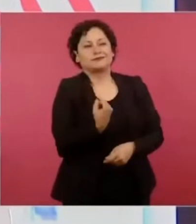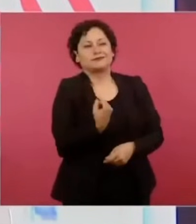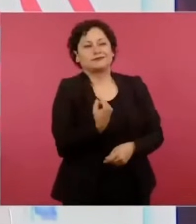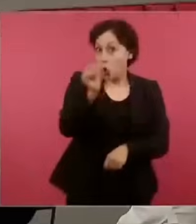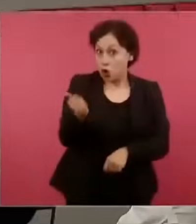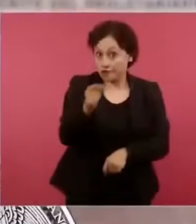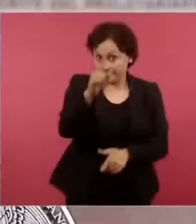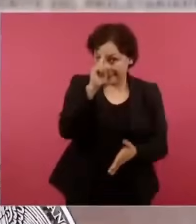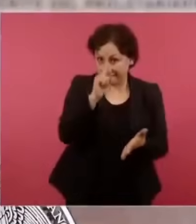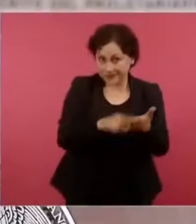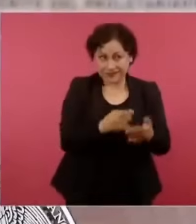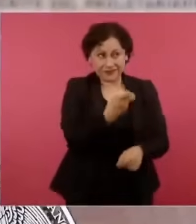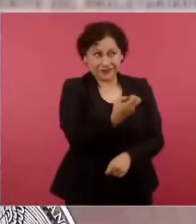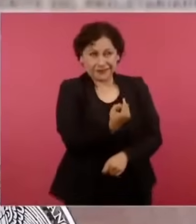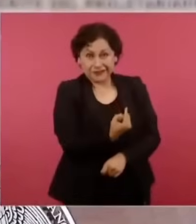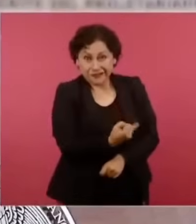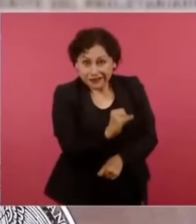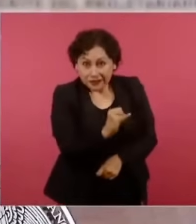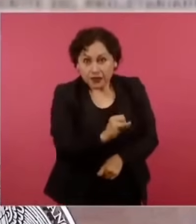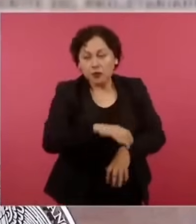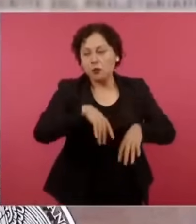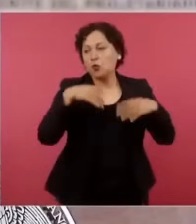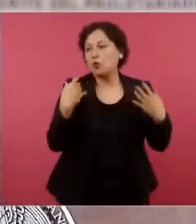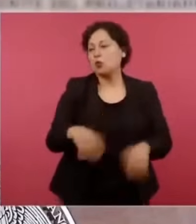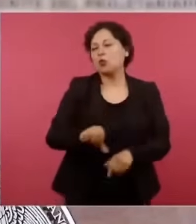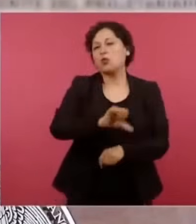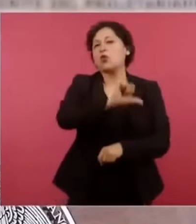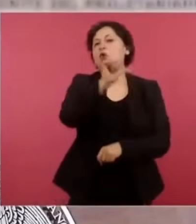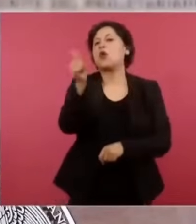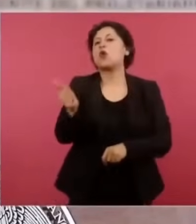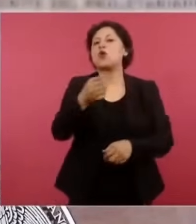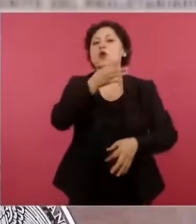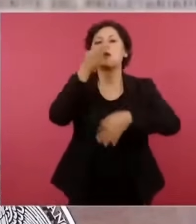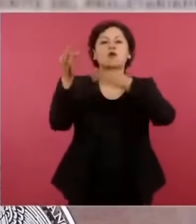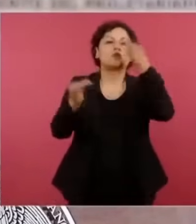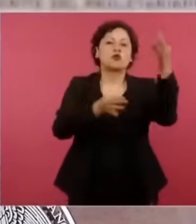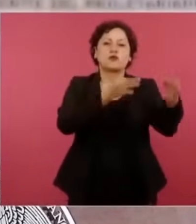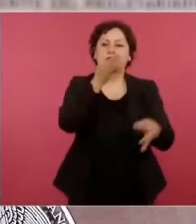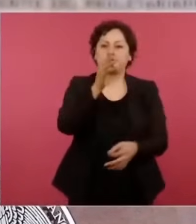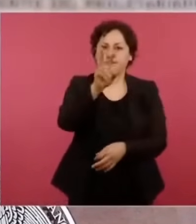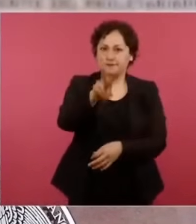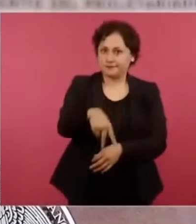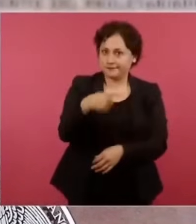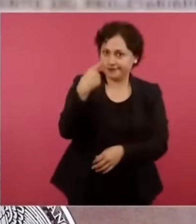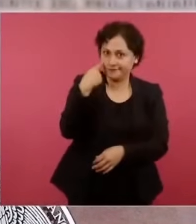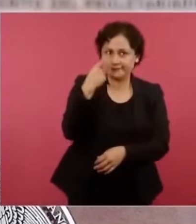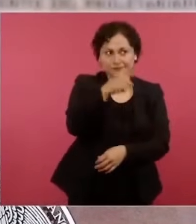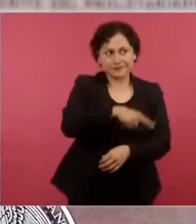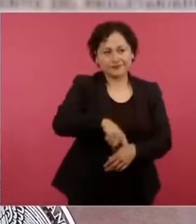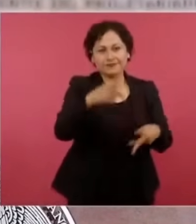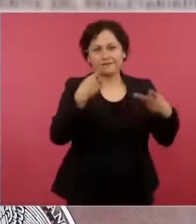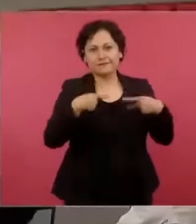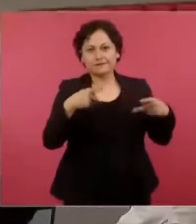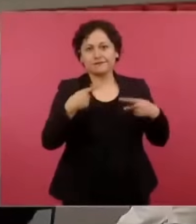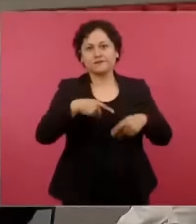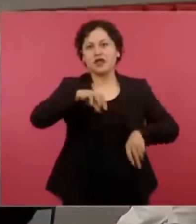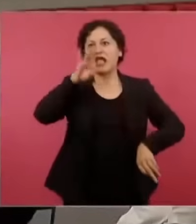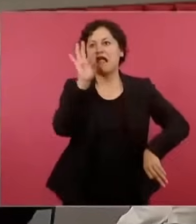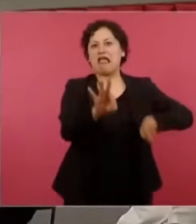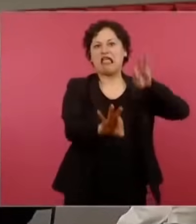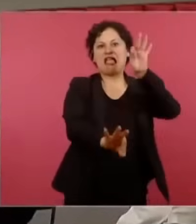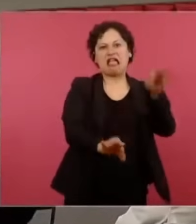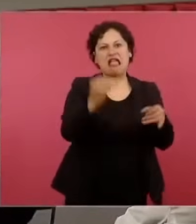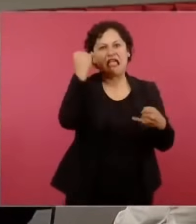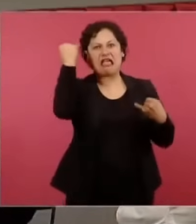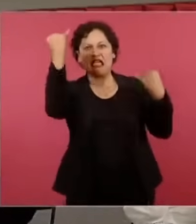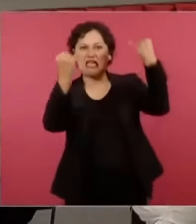es una volada, vamos a presentarles otro caso de que todos los días inventan accidentes o incidentes en